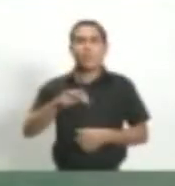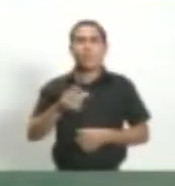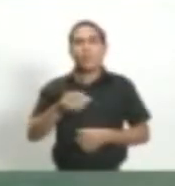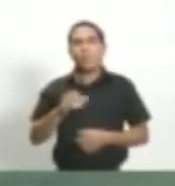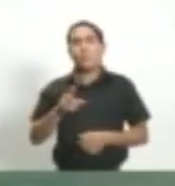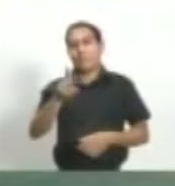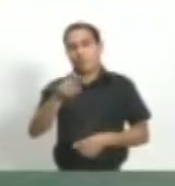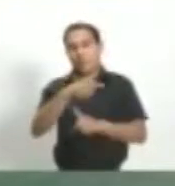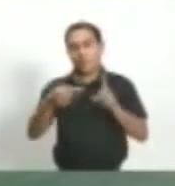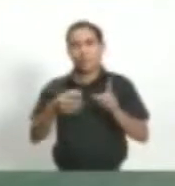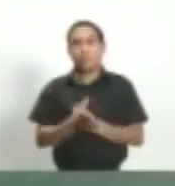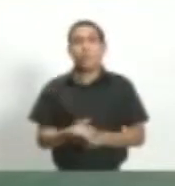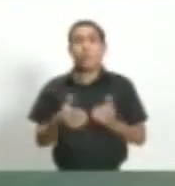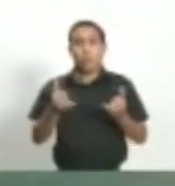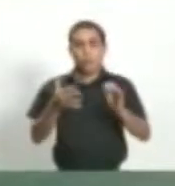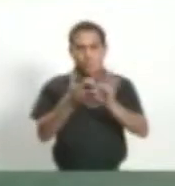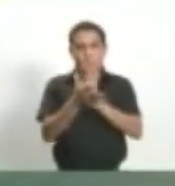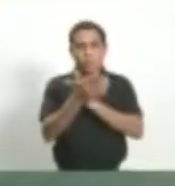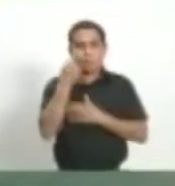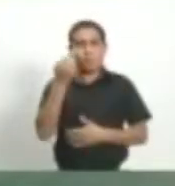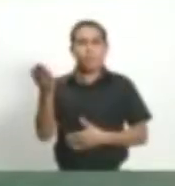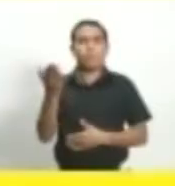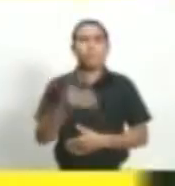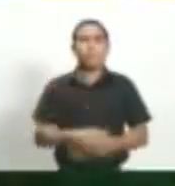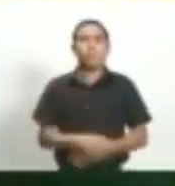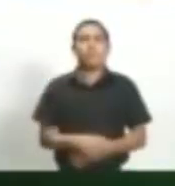@lasnoticiasdeTelecaribe630. Es momento de ir a nuestros titulares.